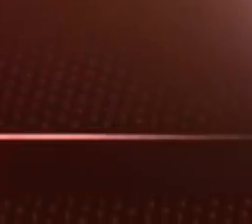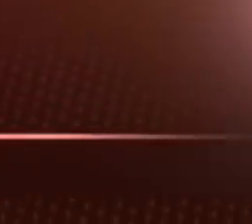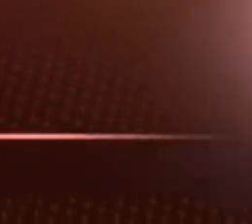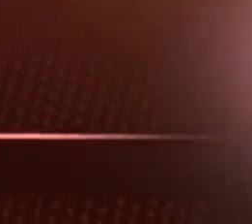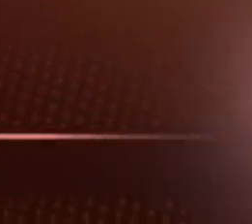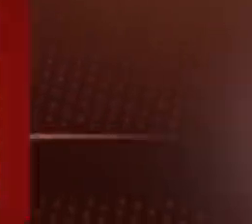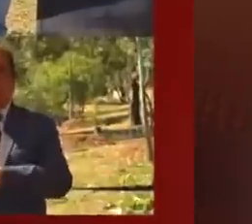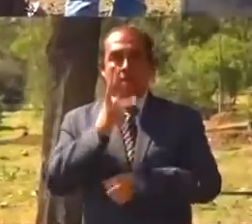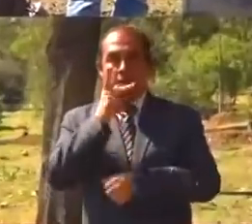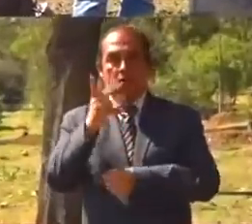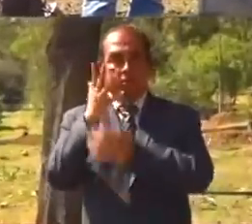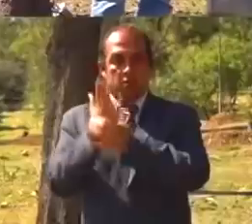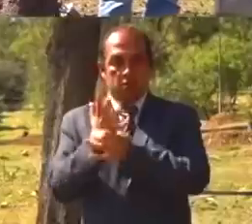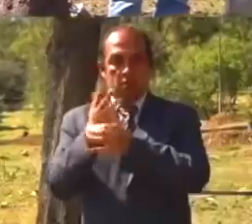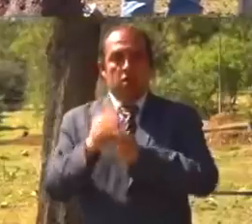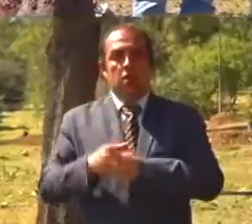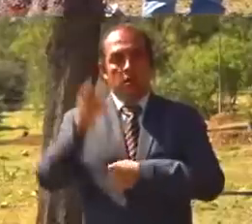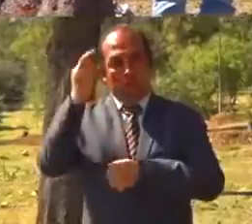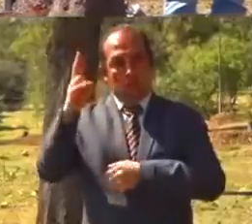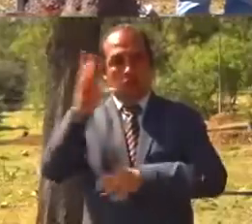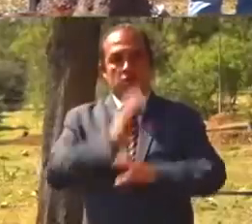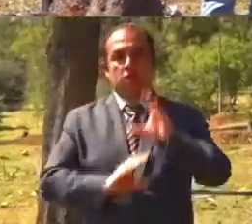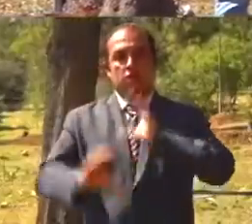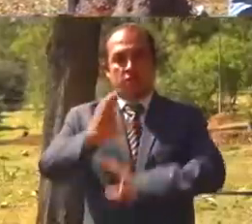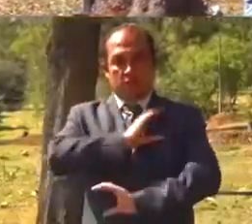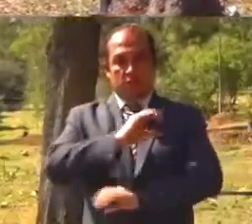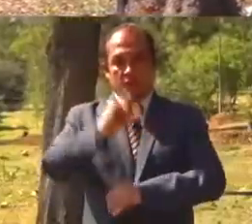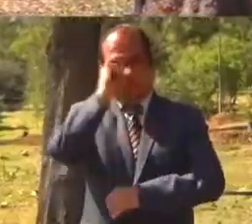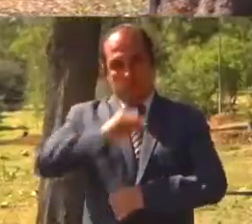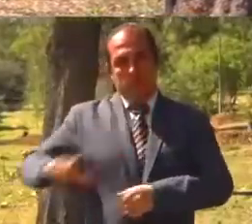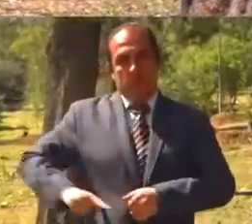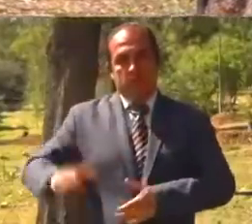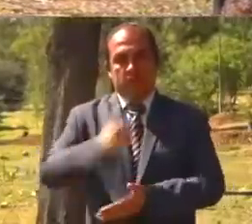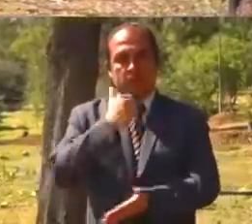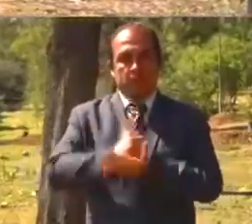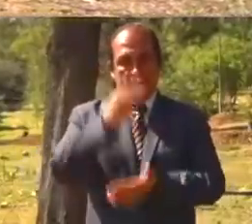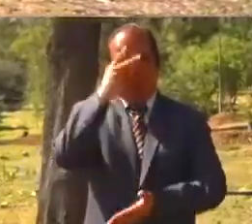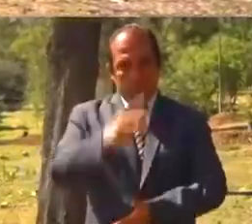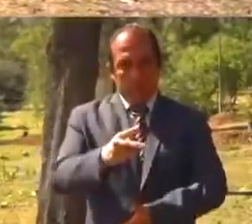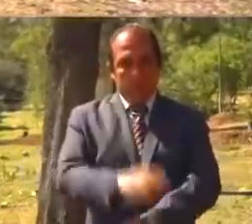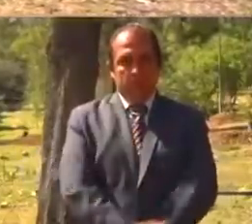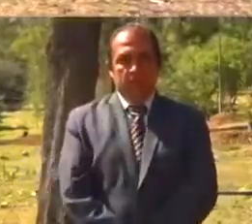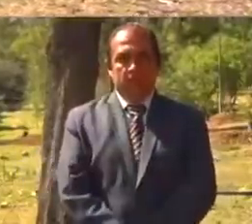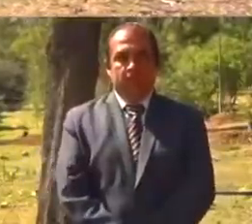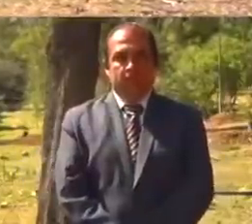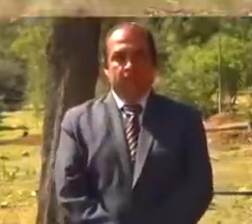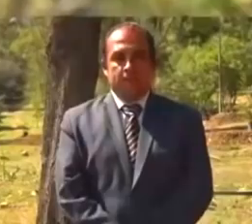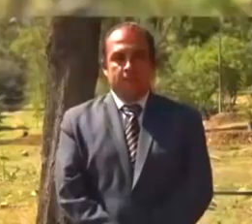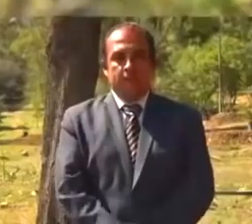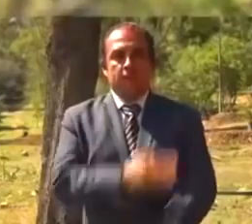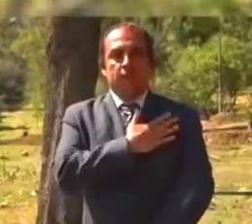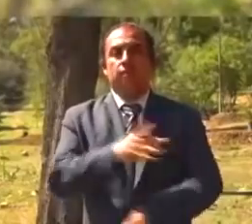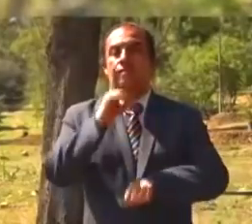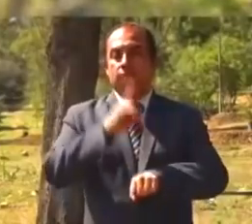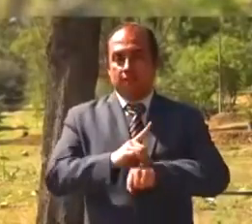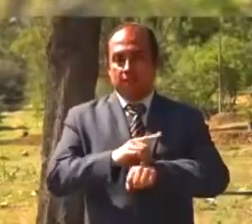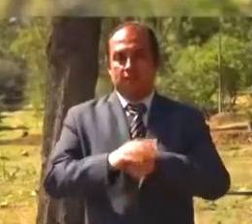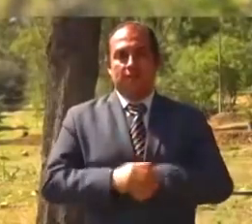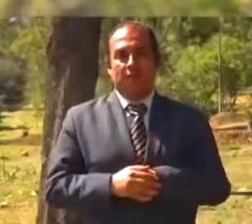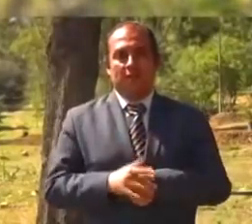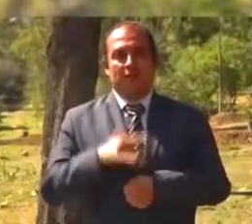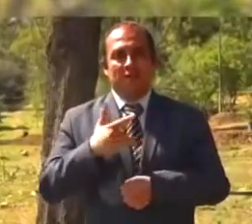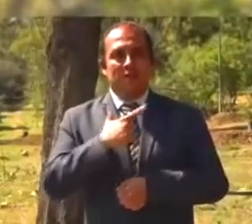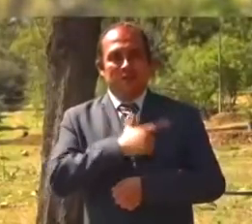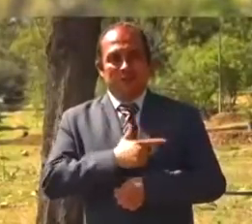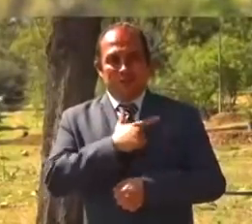Mensaje que nos dirige la doctora Claudia Sheinbaum Pardo, jefa de gobierno de la Ciudad de México. Muy buenos días, me da